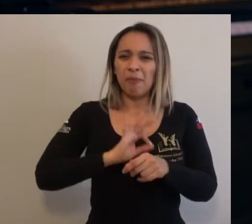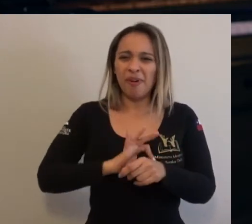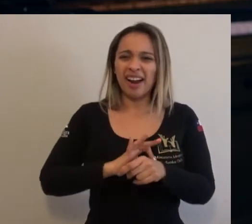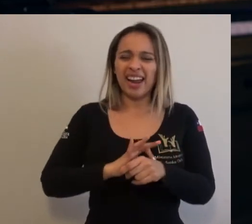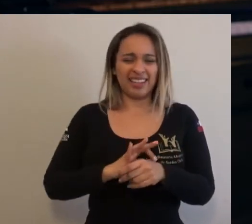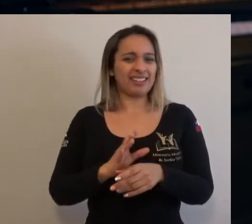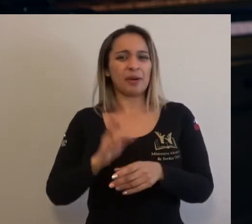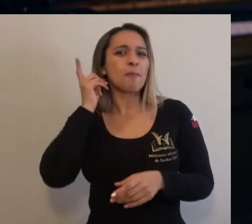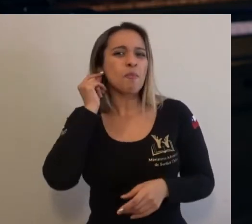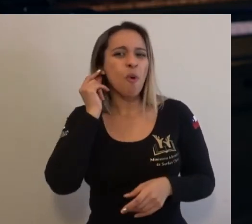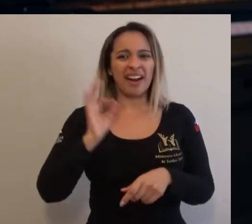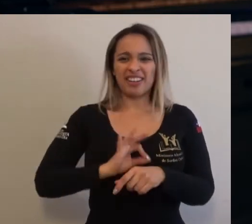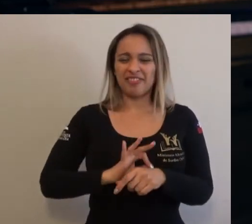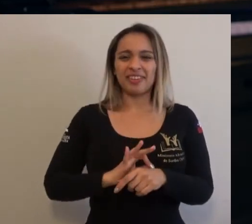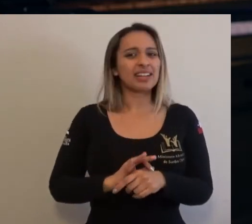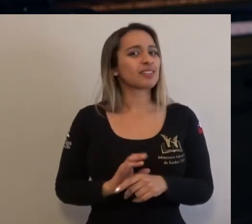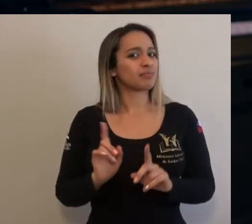mal, ella